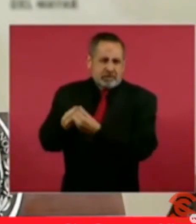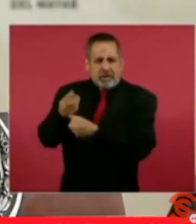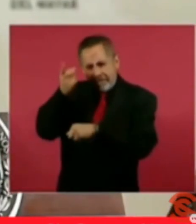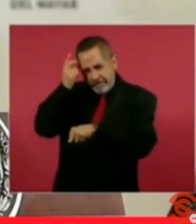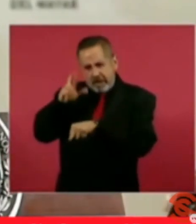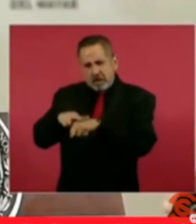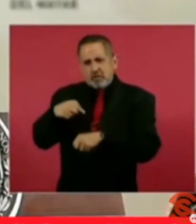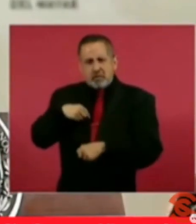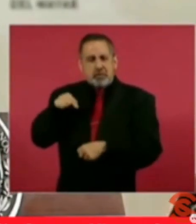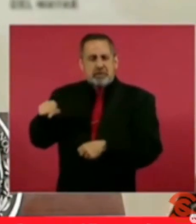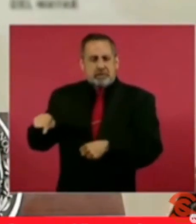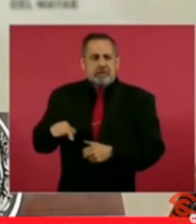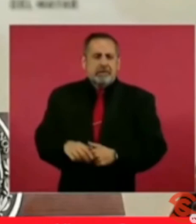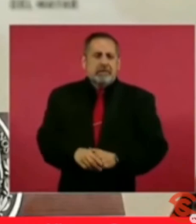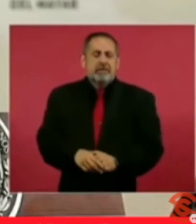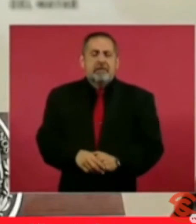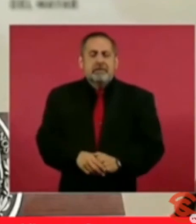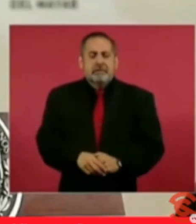Sí.